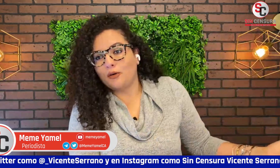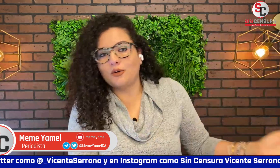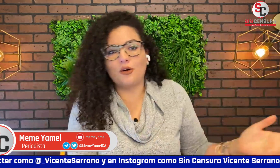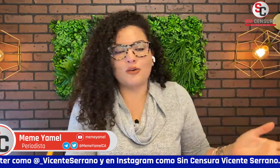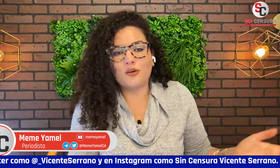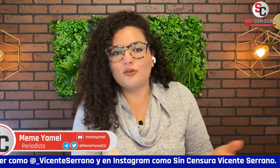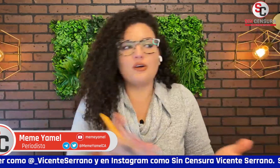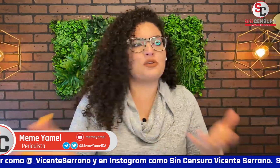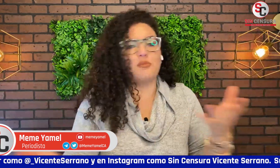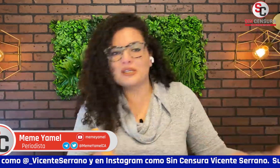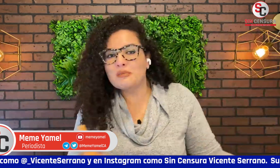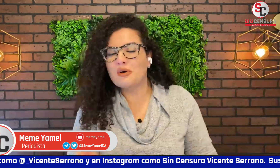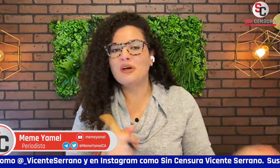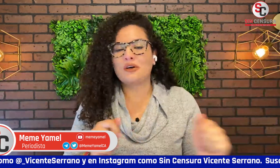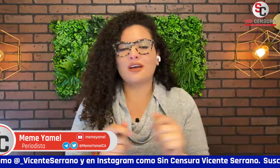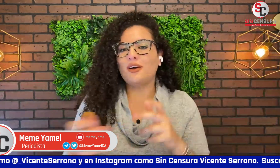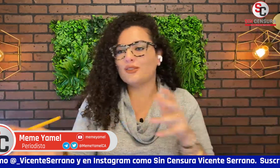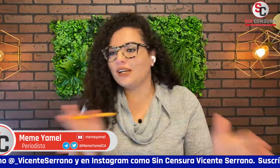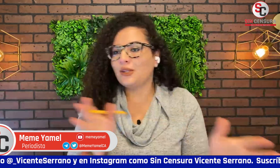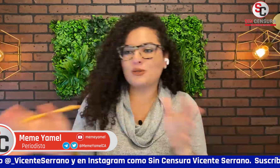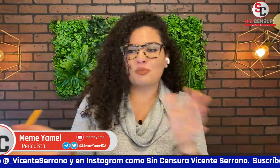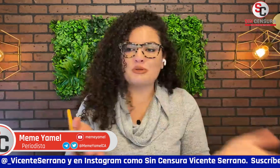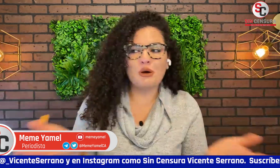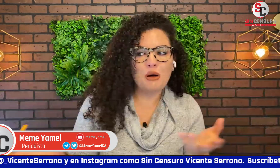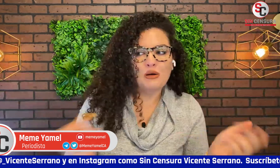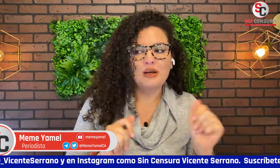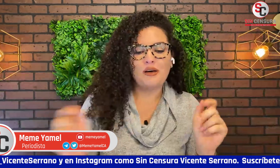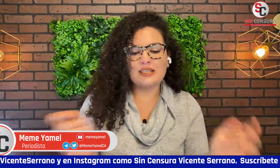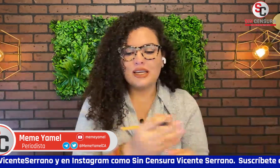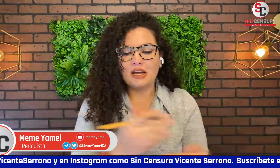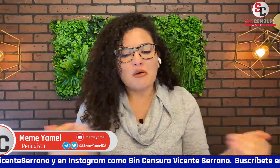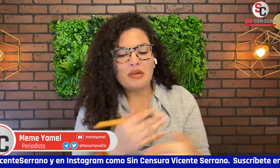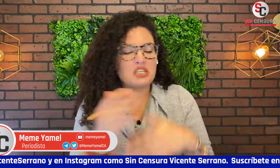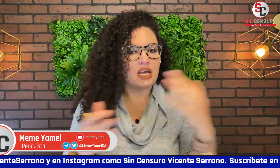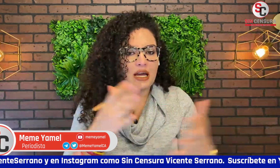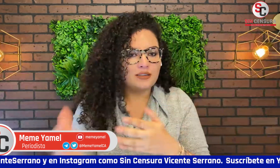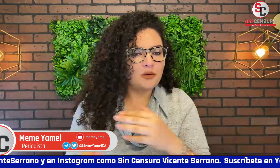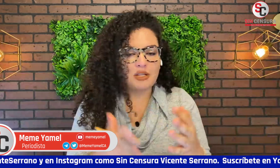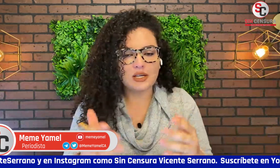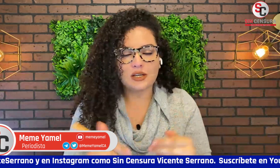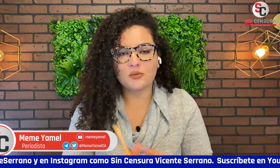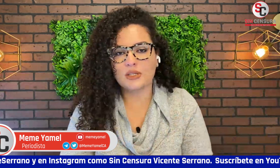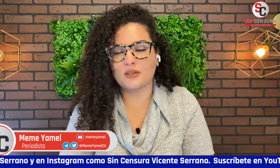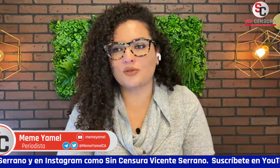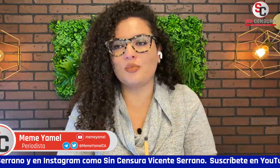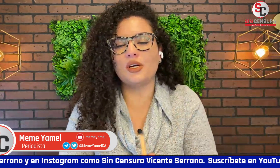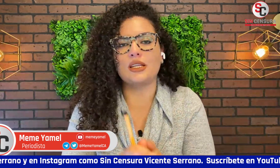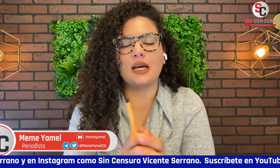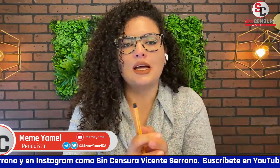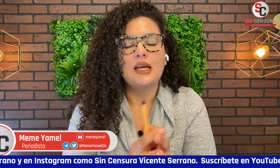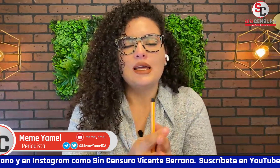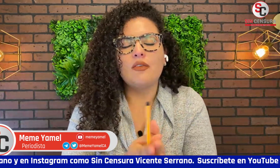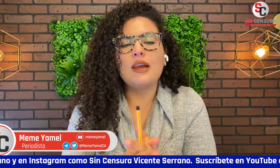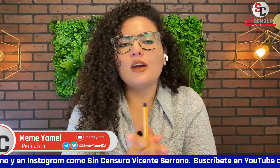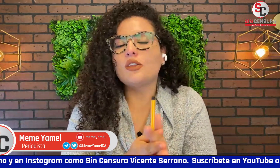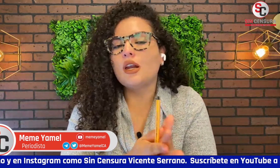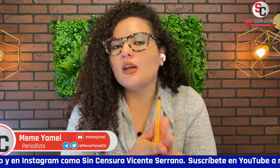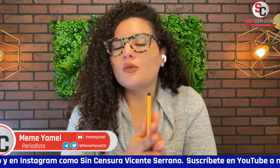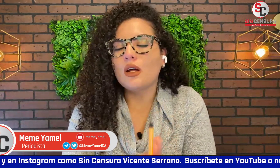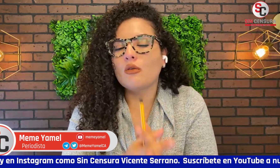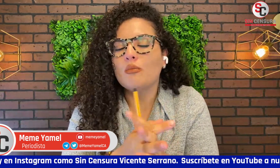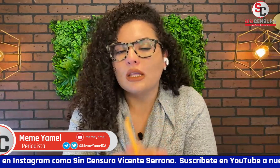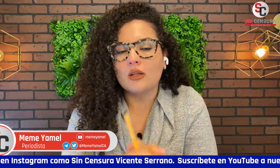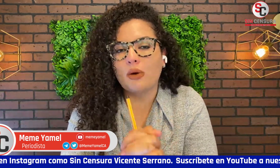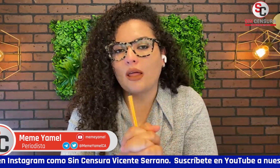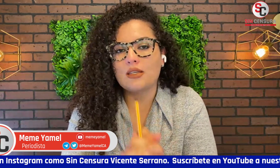dinero. No es lo mismo. Creo que los delitos, pues no, ahora sí que no me checa su persecución política. Y al final no tiene